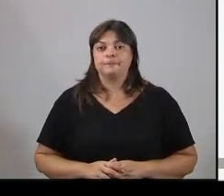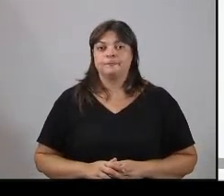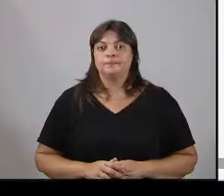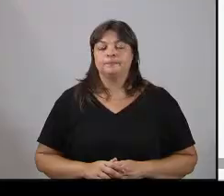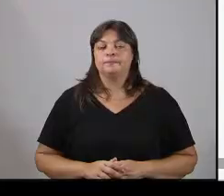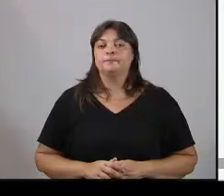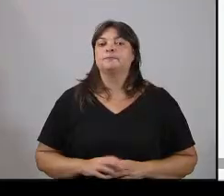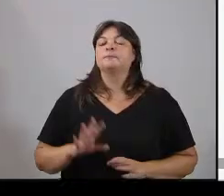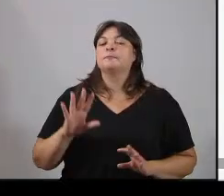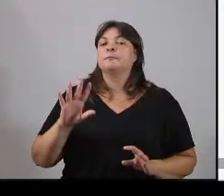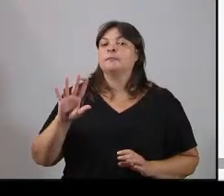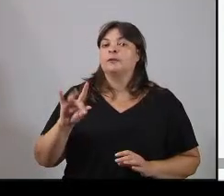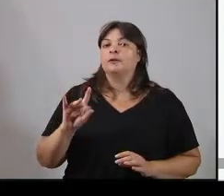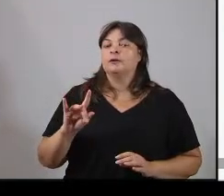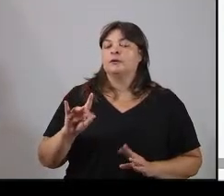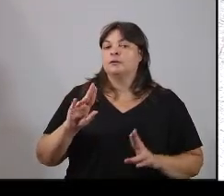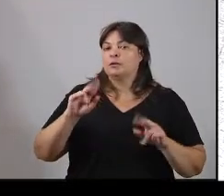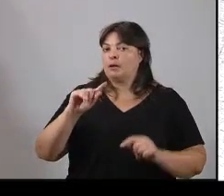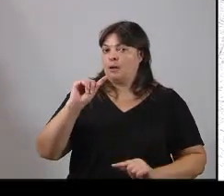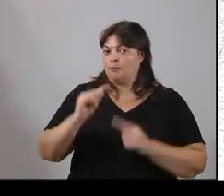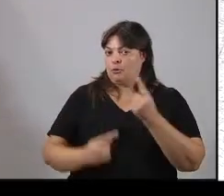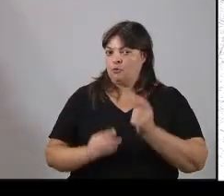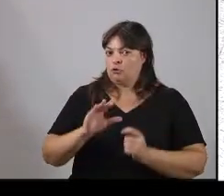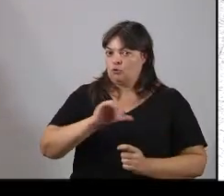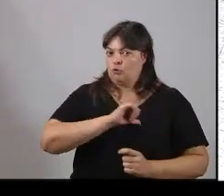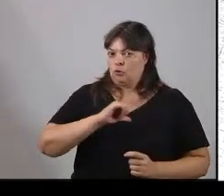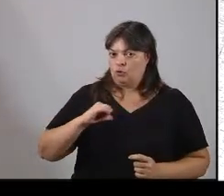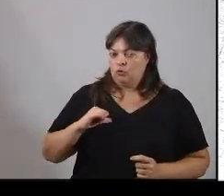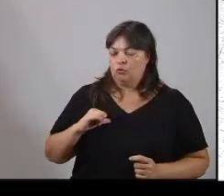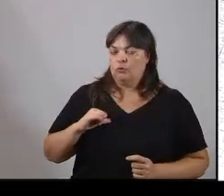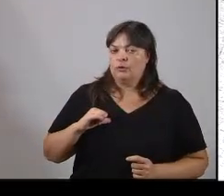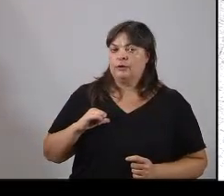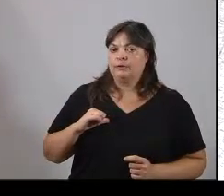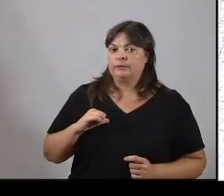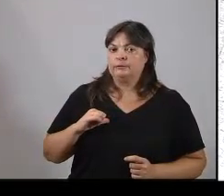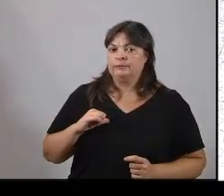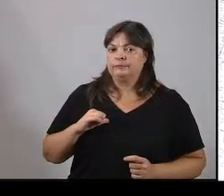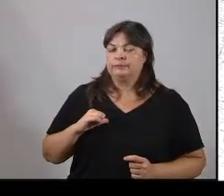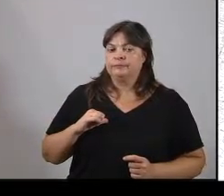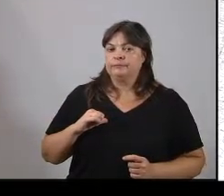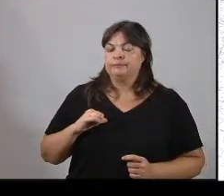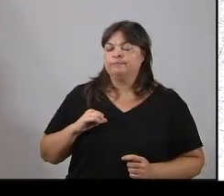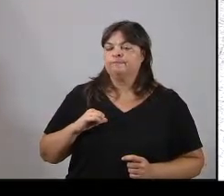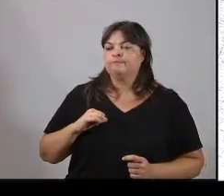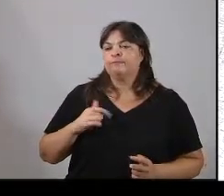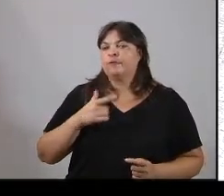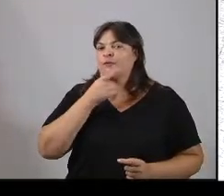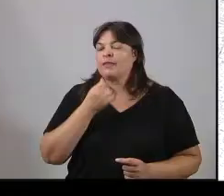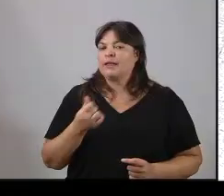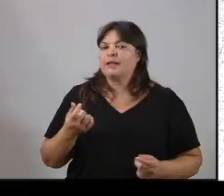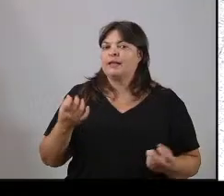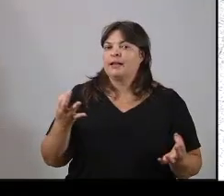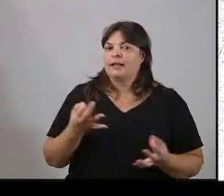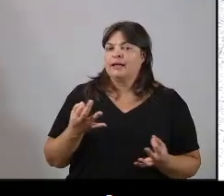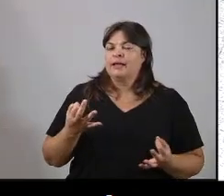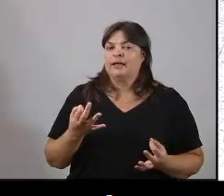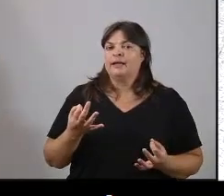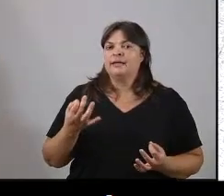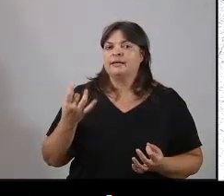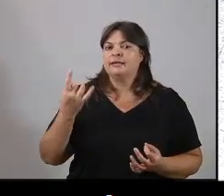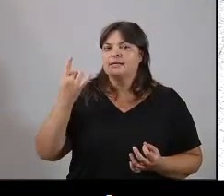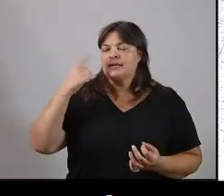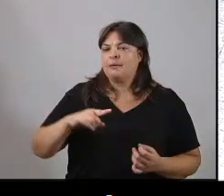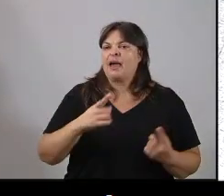Sí, en cuanto al presupuesto autonómico, sí, facilitaría mucho pues saber las entregas a cuenta que